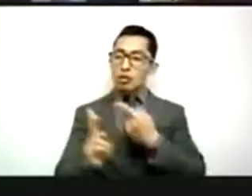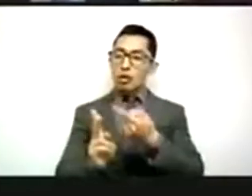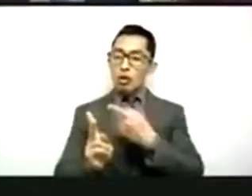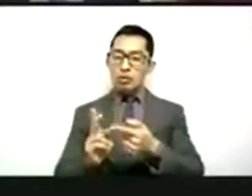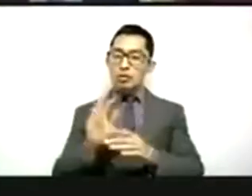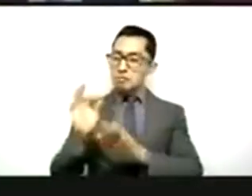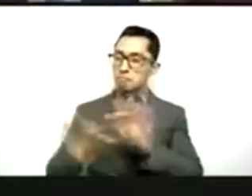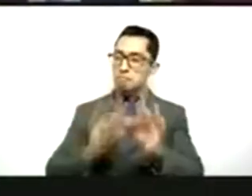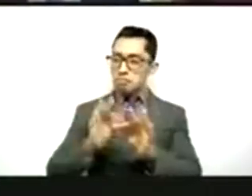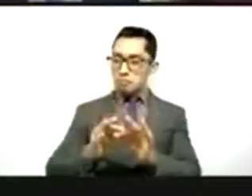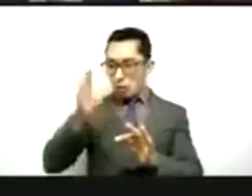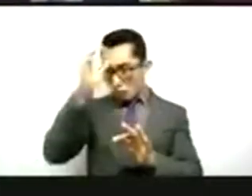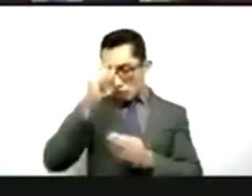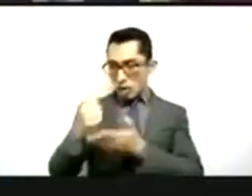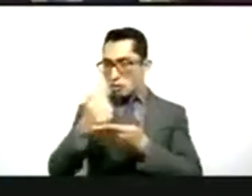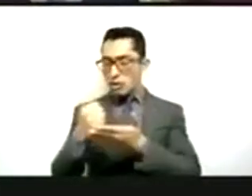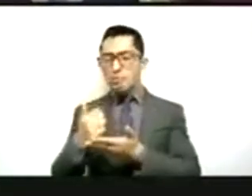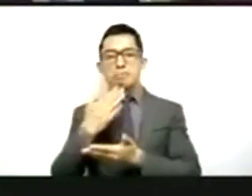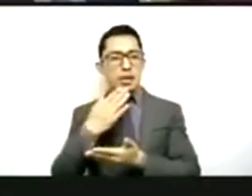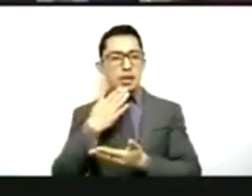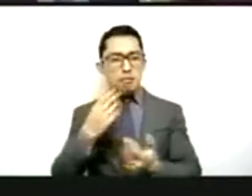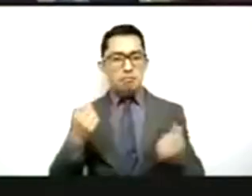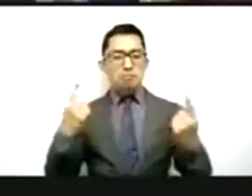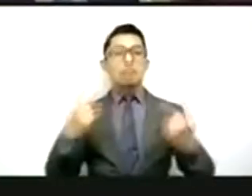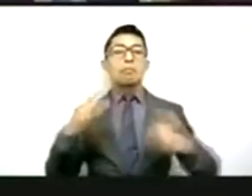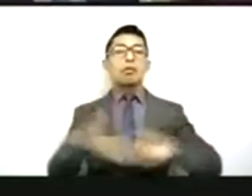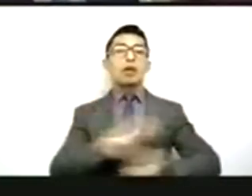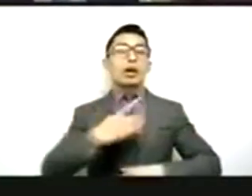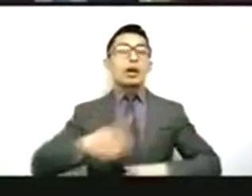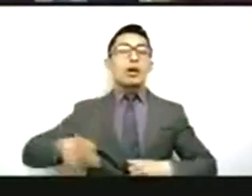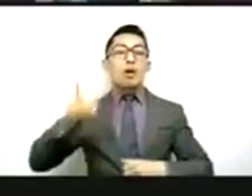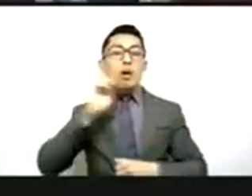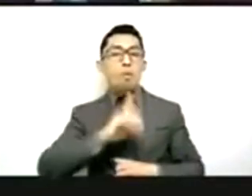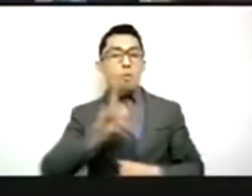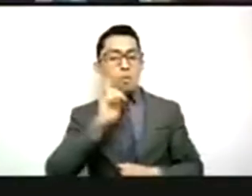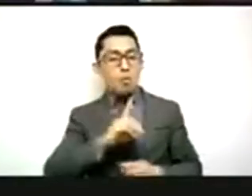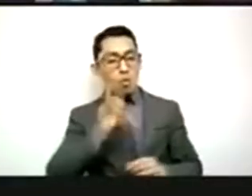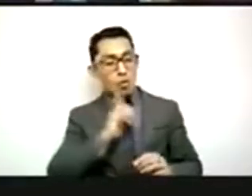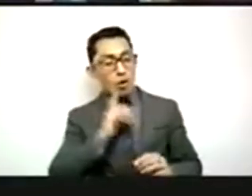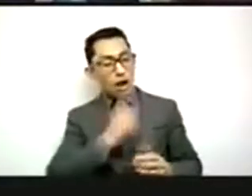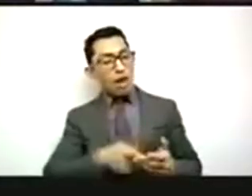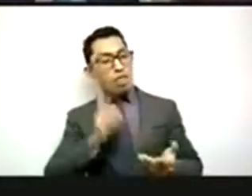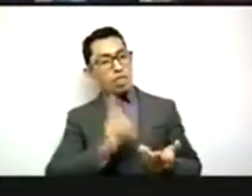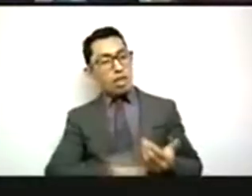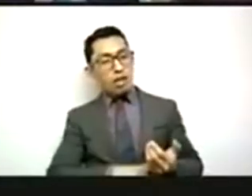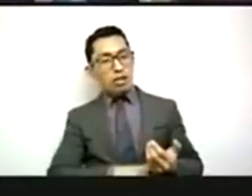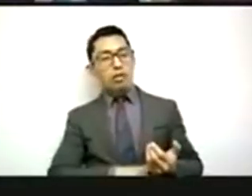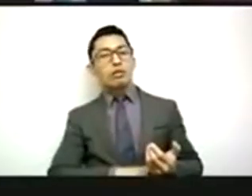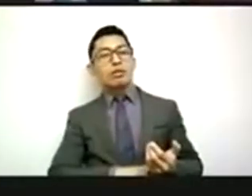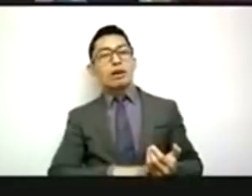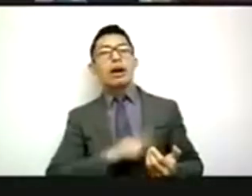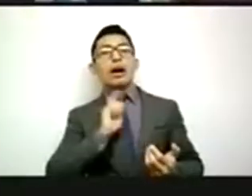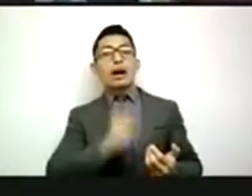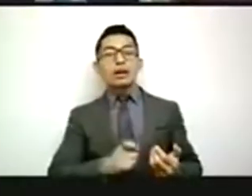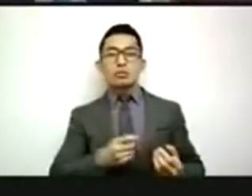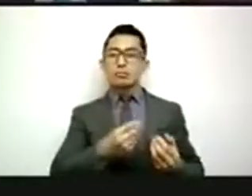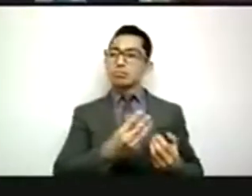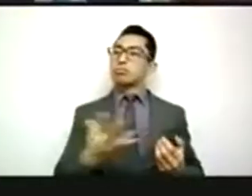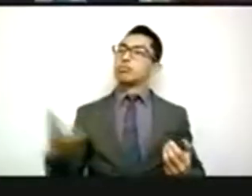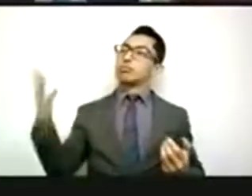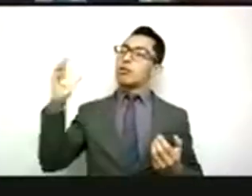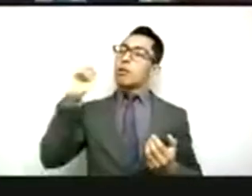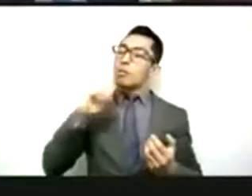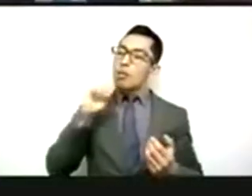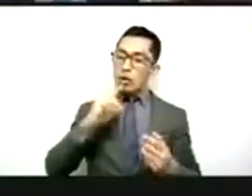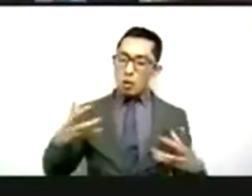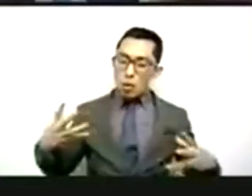duda que detrás de una gran mujer lo que hay es otras grandes mujeres.